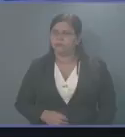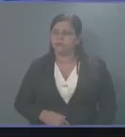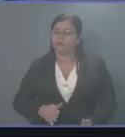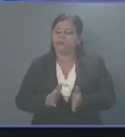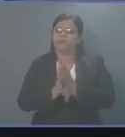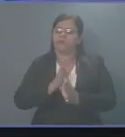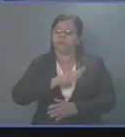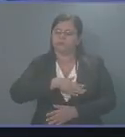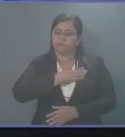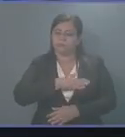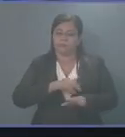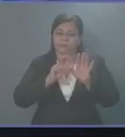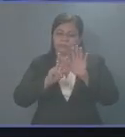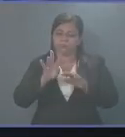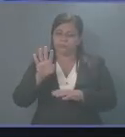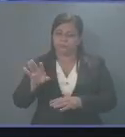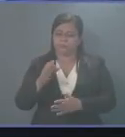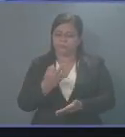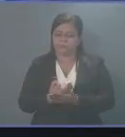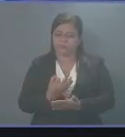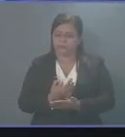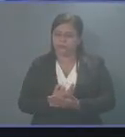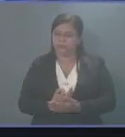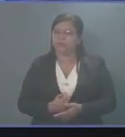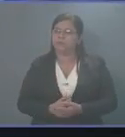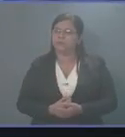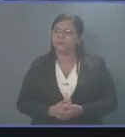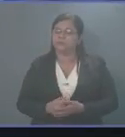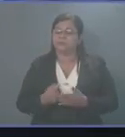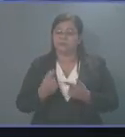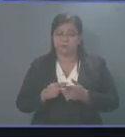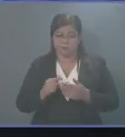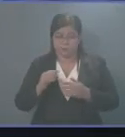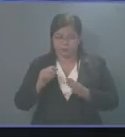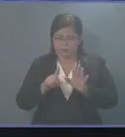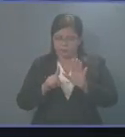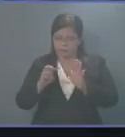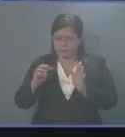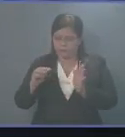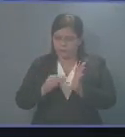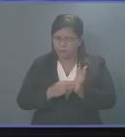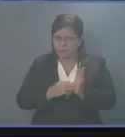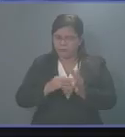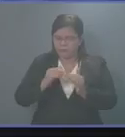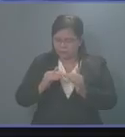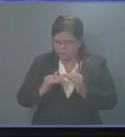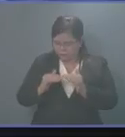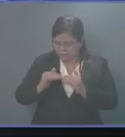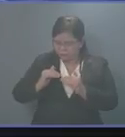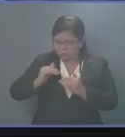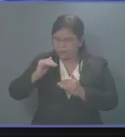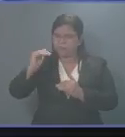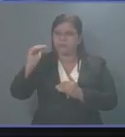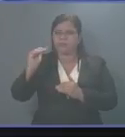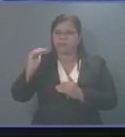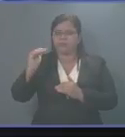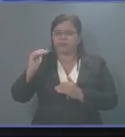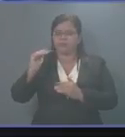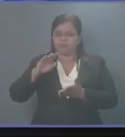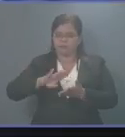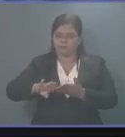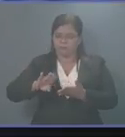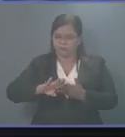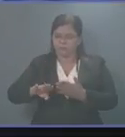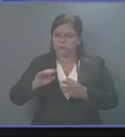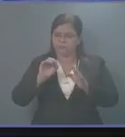75 centavos de dólar de los Estados Unidos de América. Sobre el exceso de $6,000 de los Estados Unidos de América, se pagará